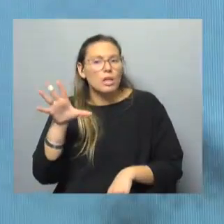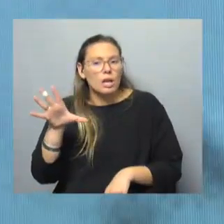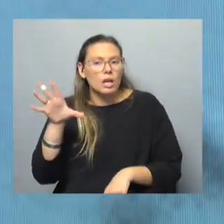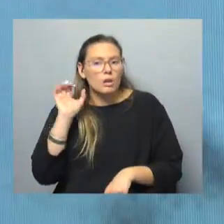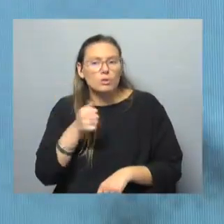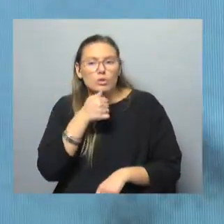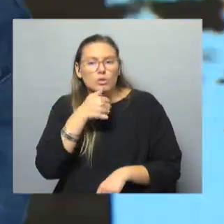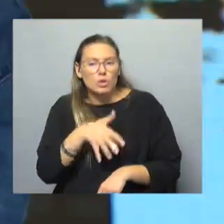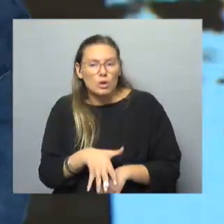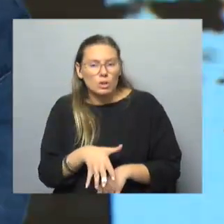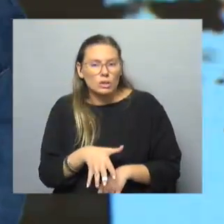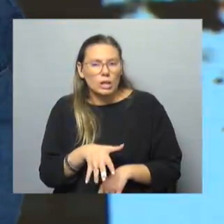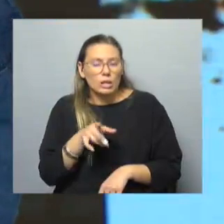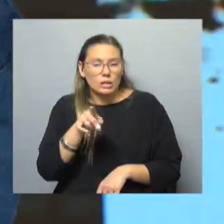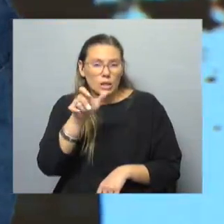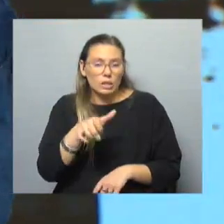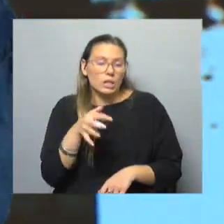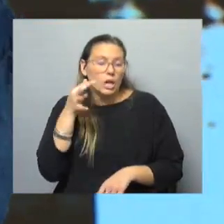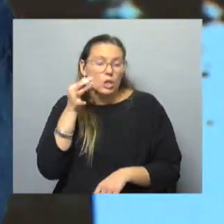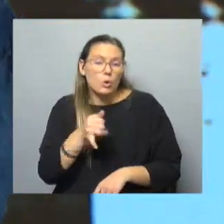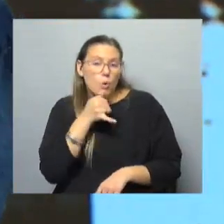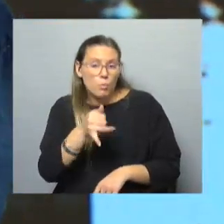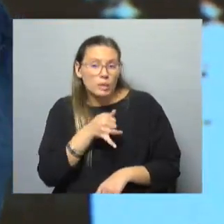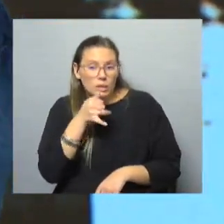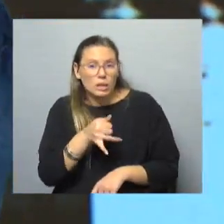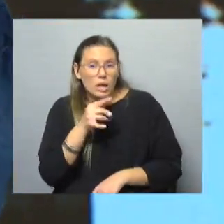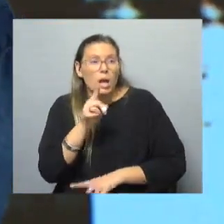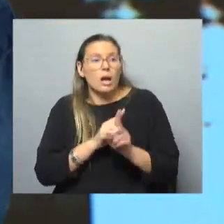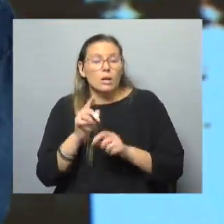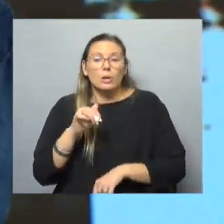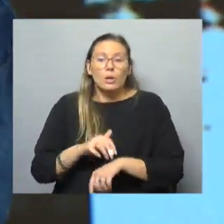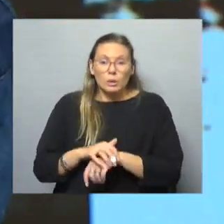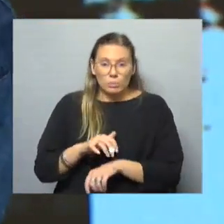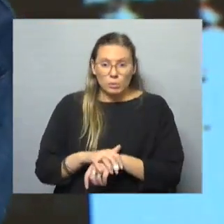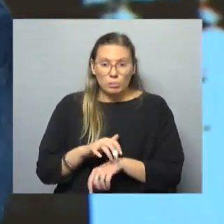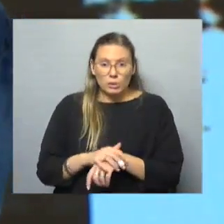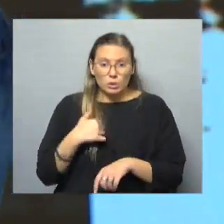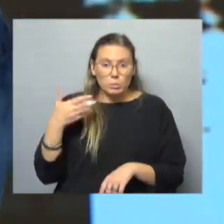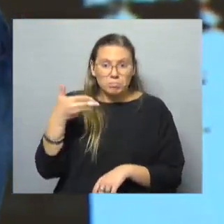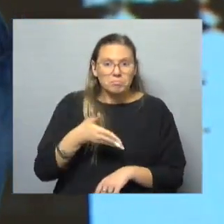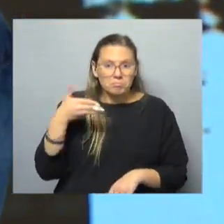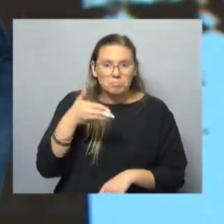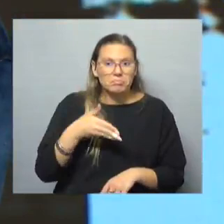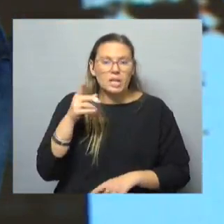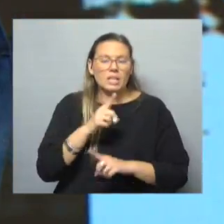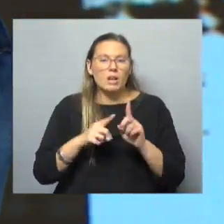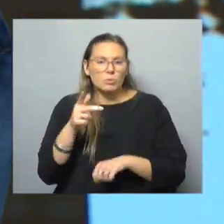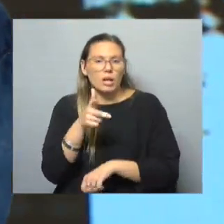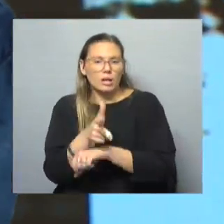la historia de este supuesto documental. De hecho, en algunos momentos participé incluso en algunos